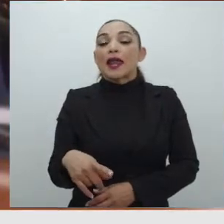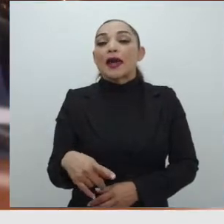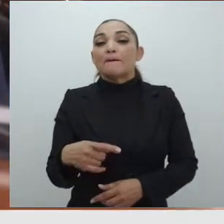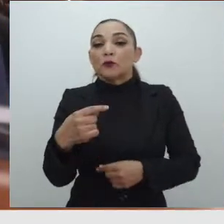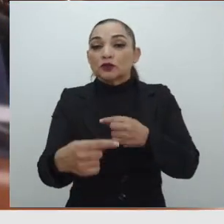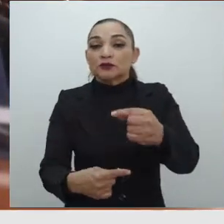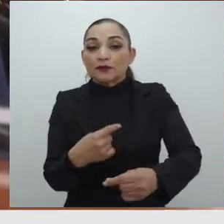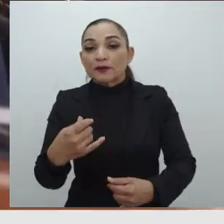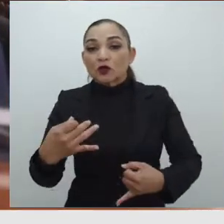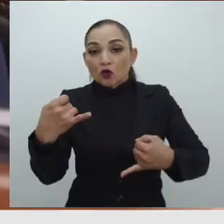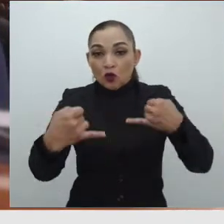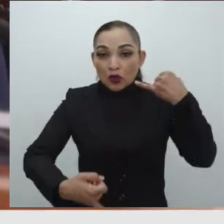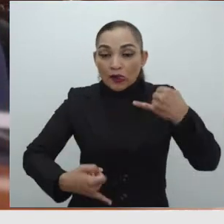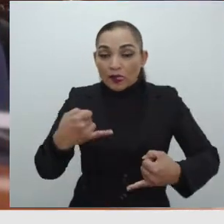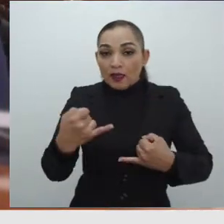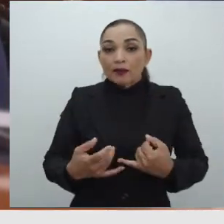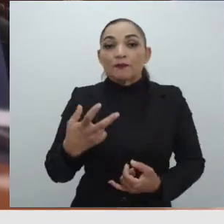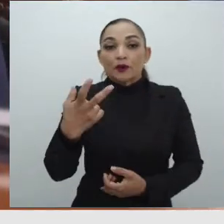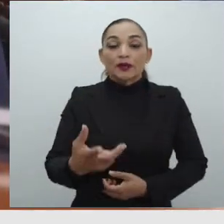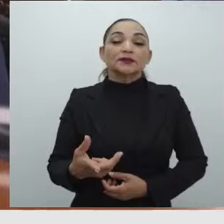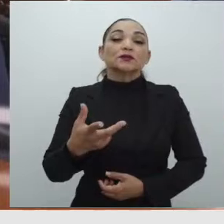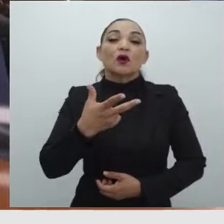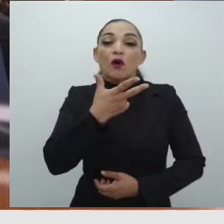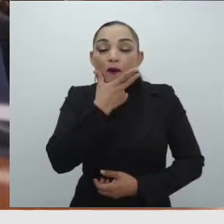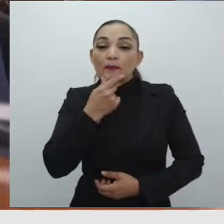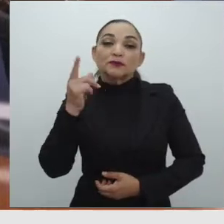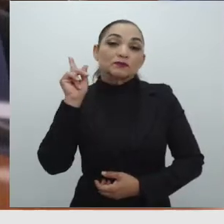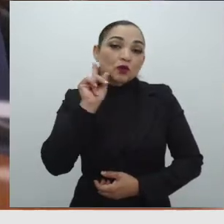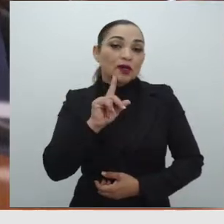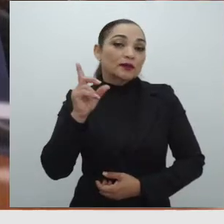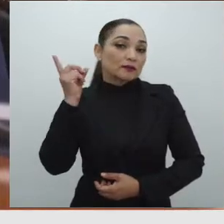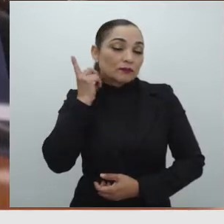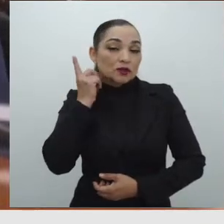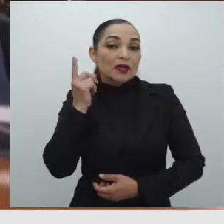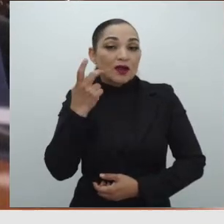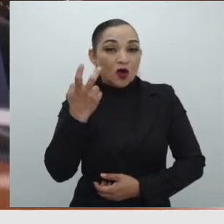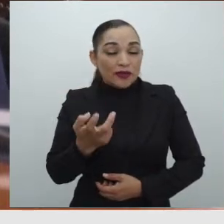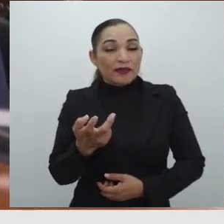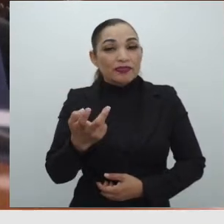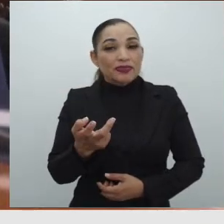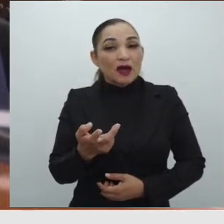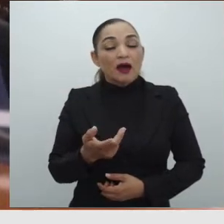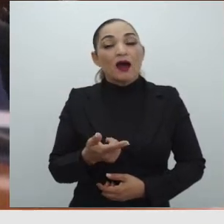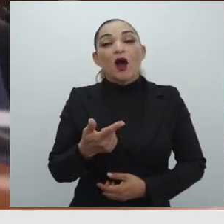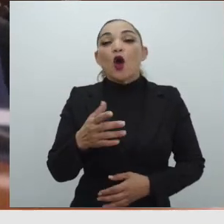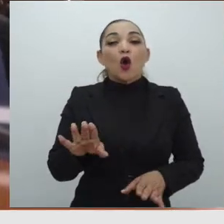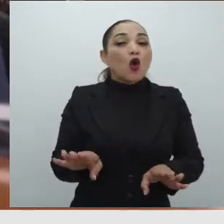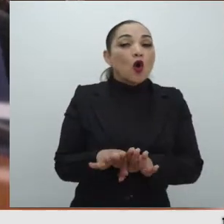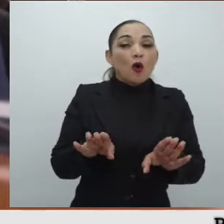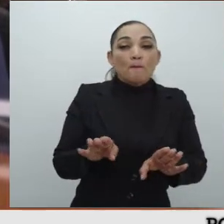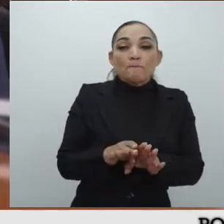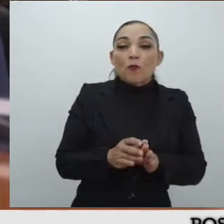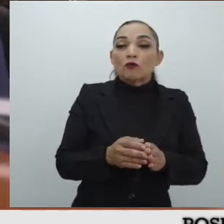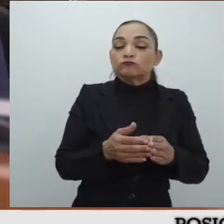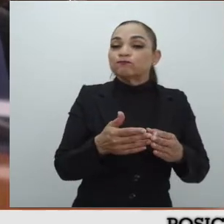compañeros diputados y diputadas, en detalle el estatus y la pertenencia de